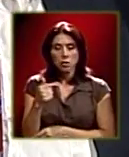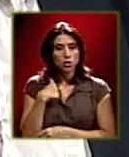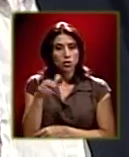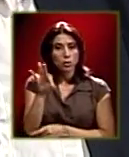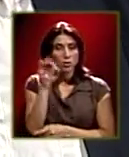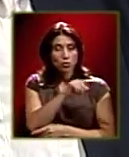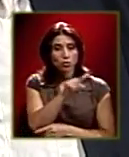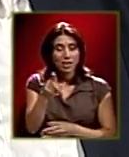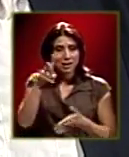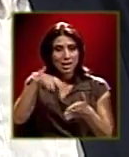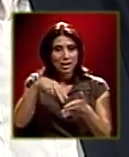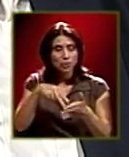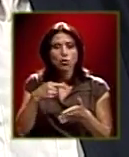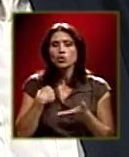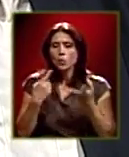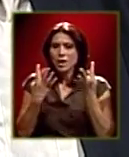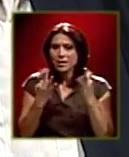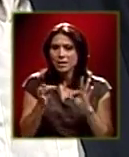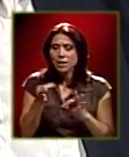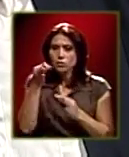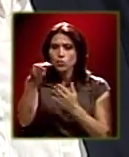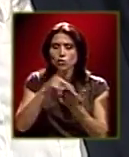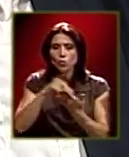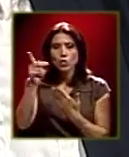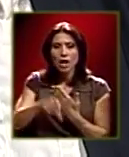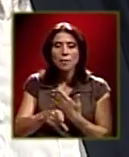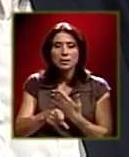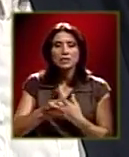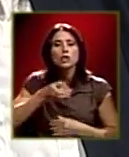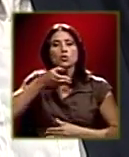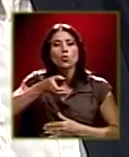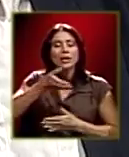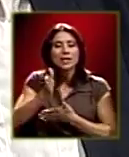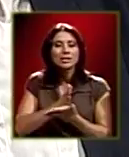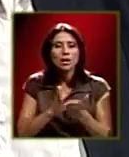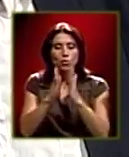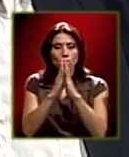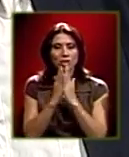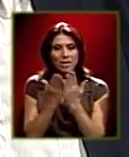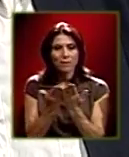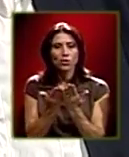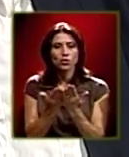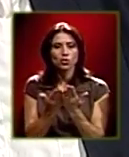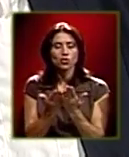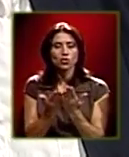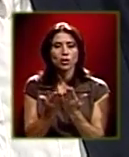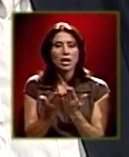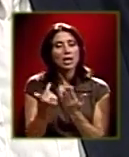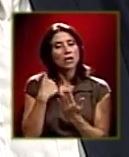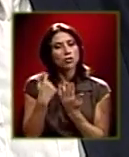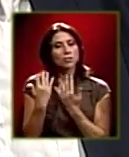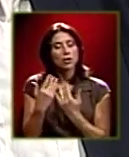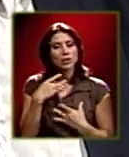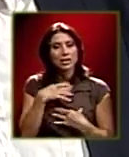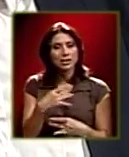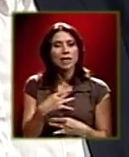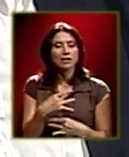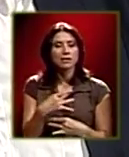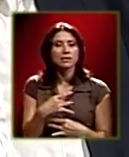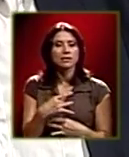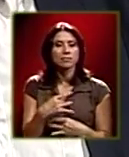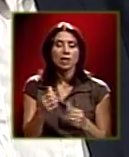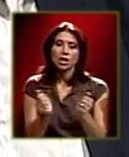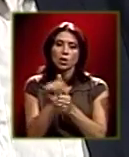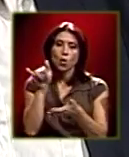leerlo y voy a tratar en futuros programas de sugerirles algunos libros que espero que sean interesantes, y